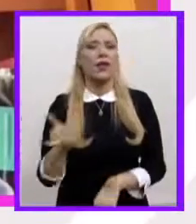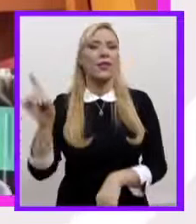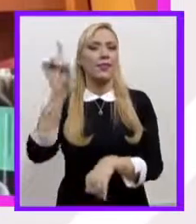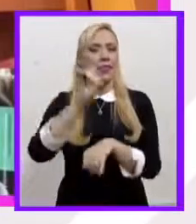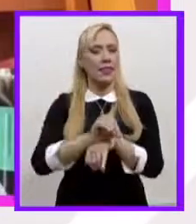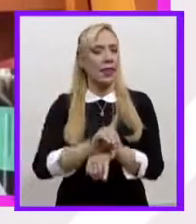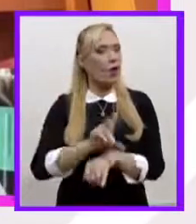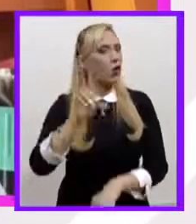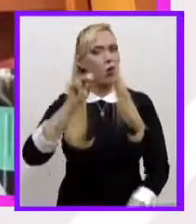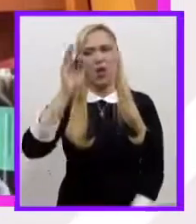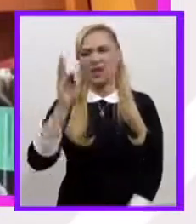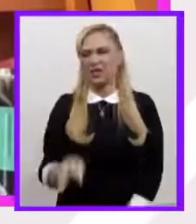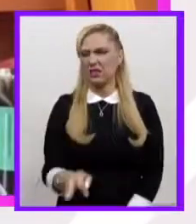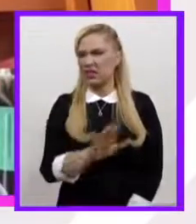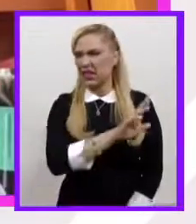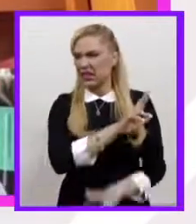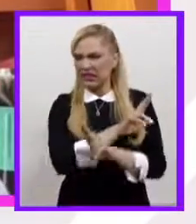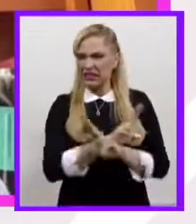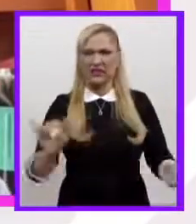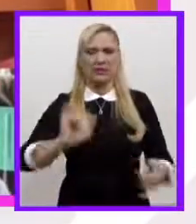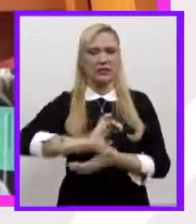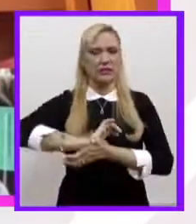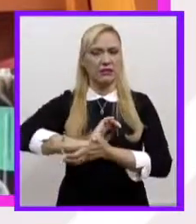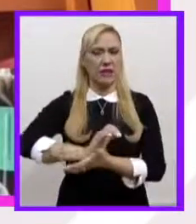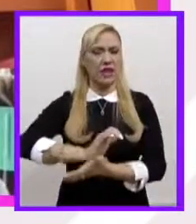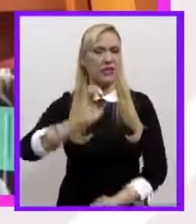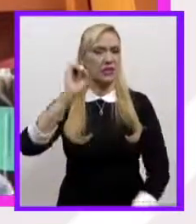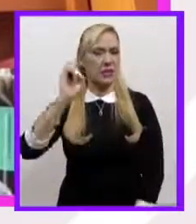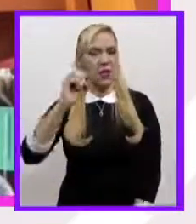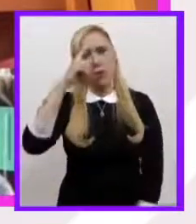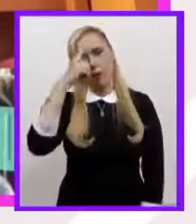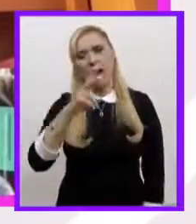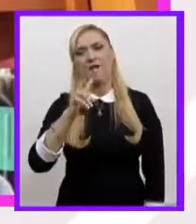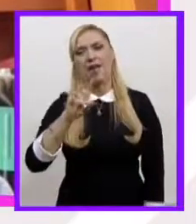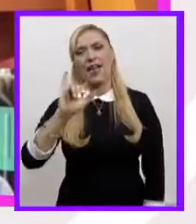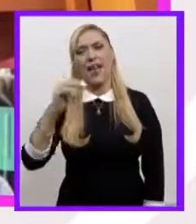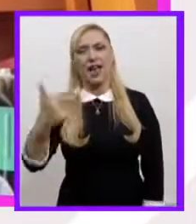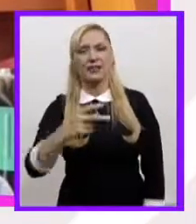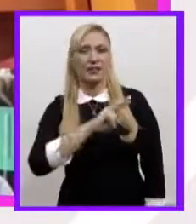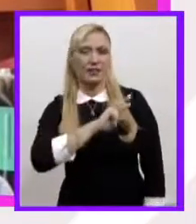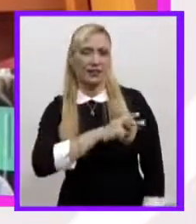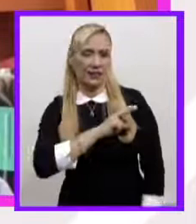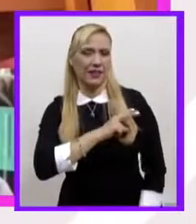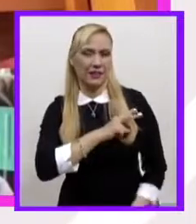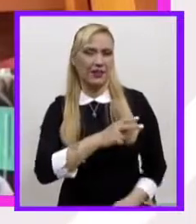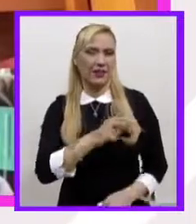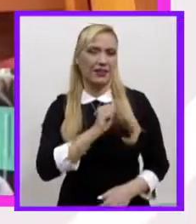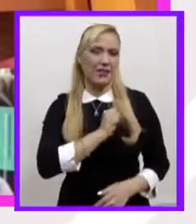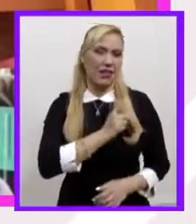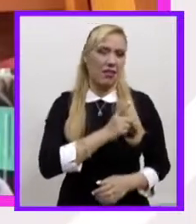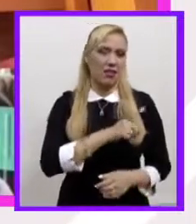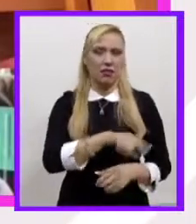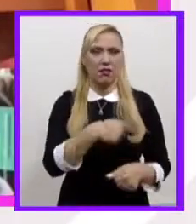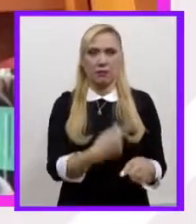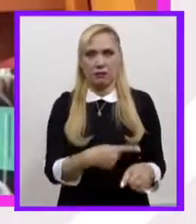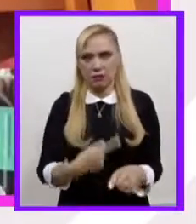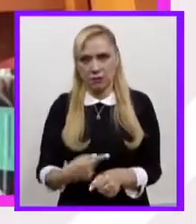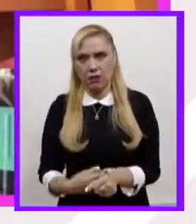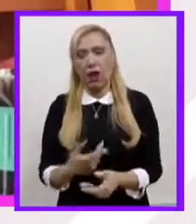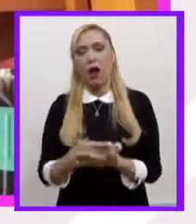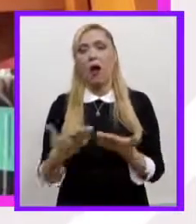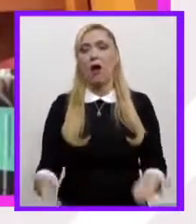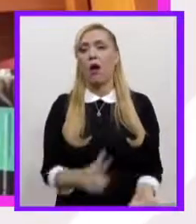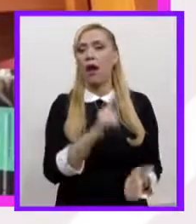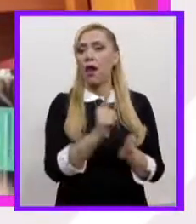Cero Discriminación en contra de las personas que viven con VIH, un paquete de reformas que tienden